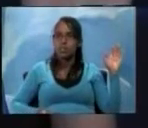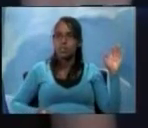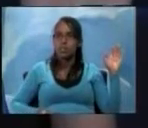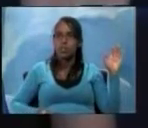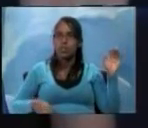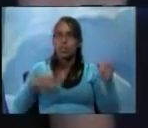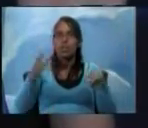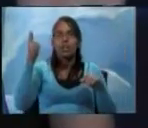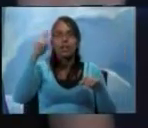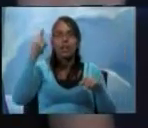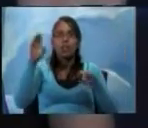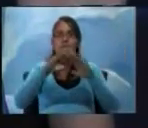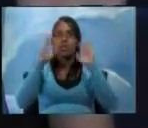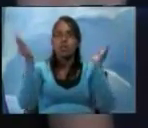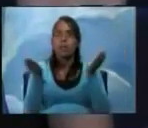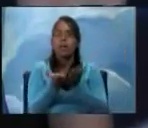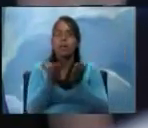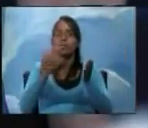Soy de Cristo.